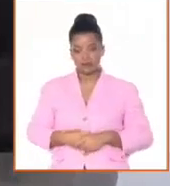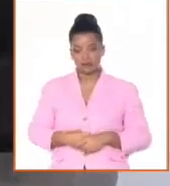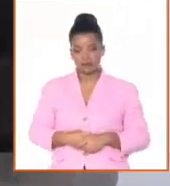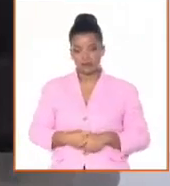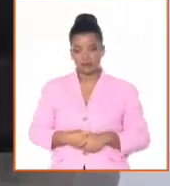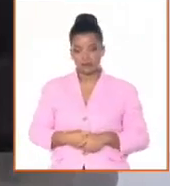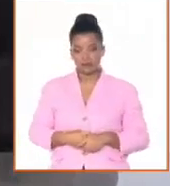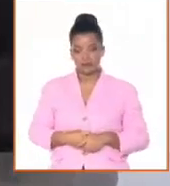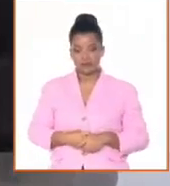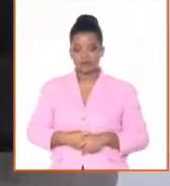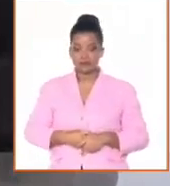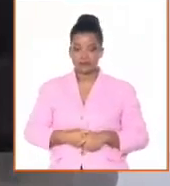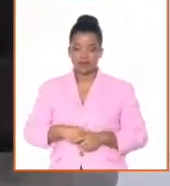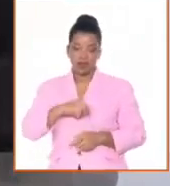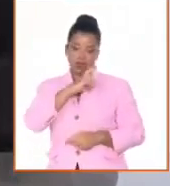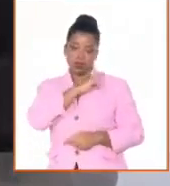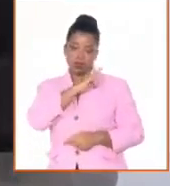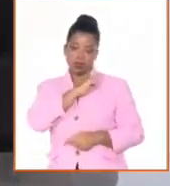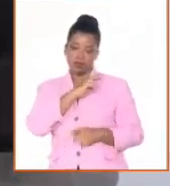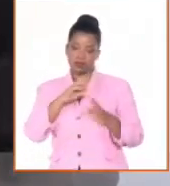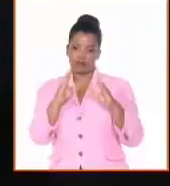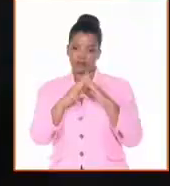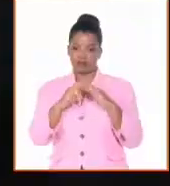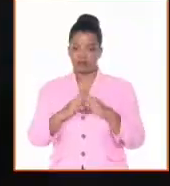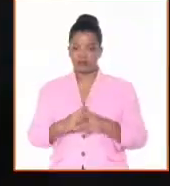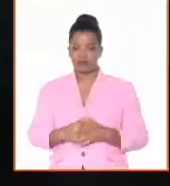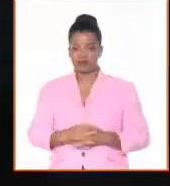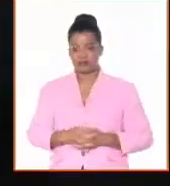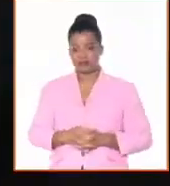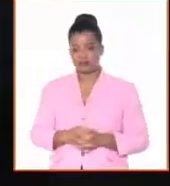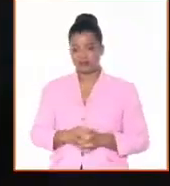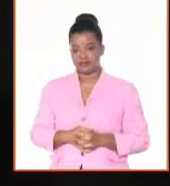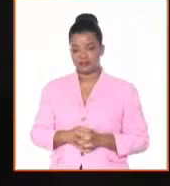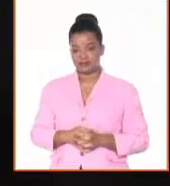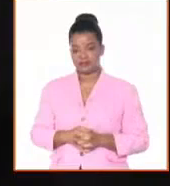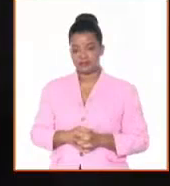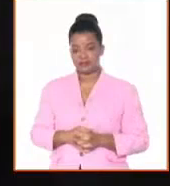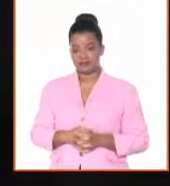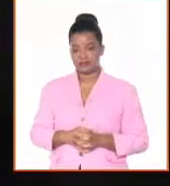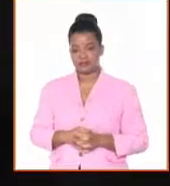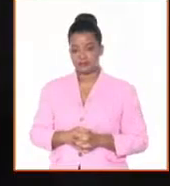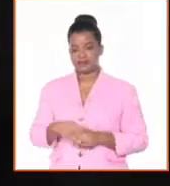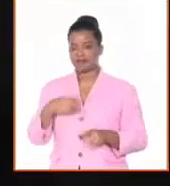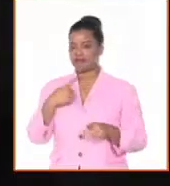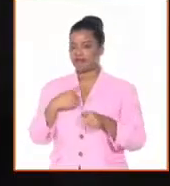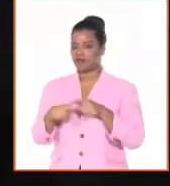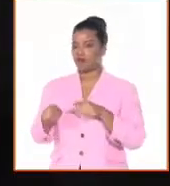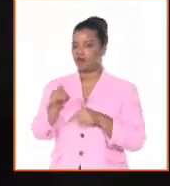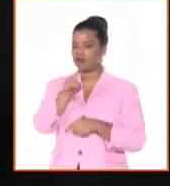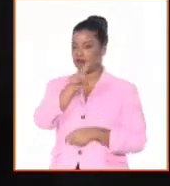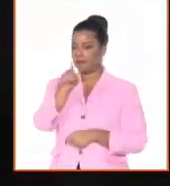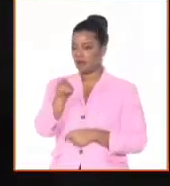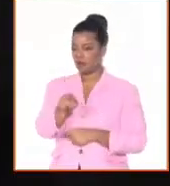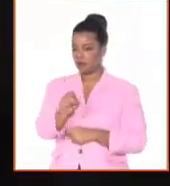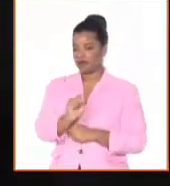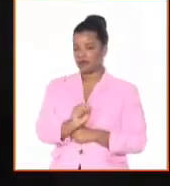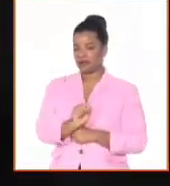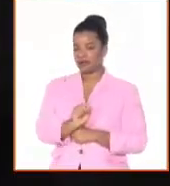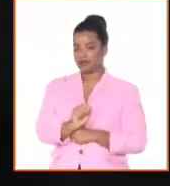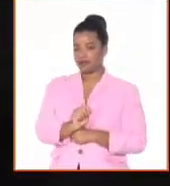ser dueño de esa vivienda de Juanita que creo que escogí el nombre no